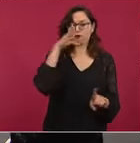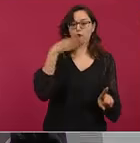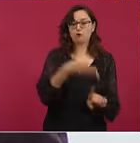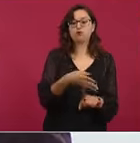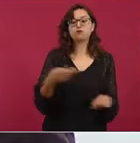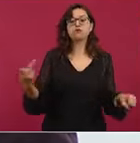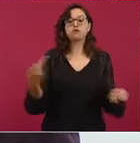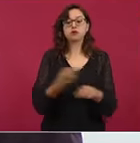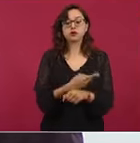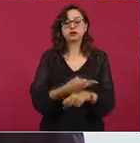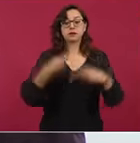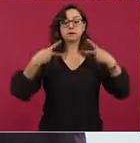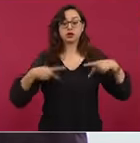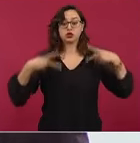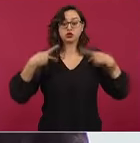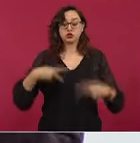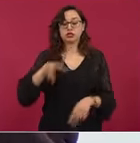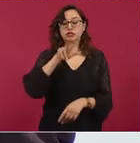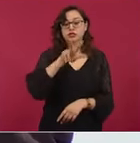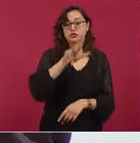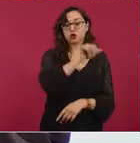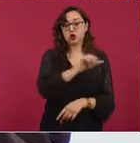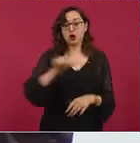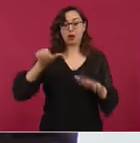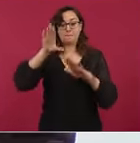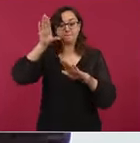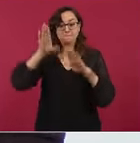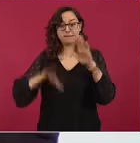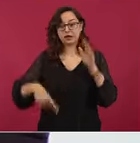de las personas menores de edad, sobre todo a nivel